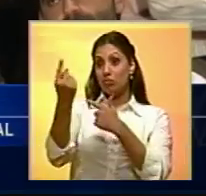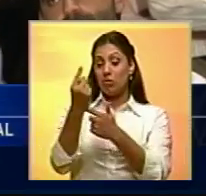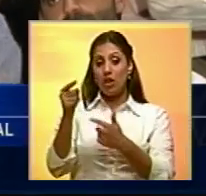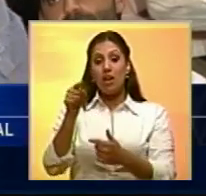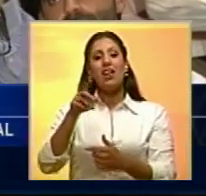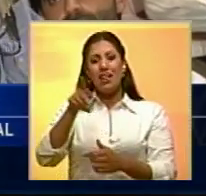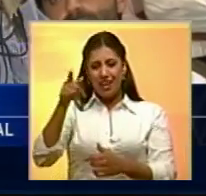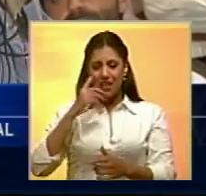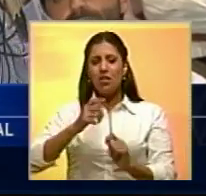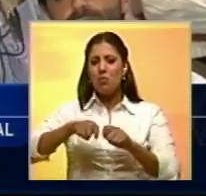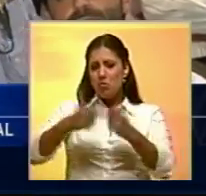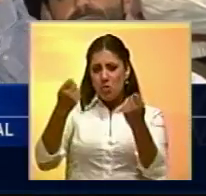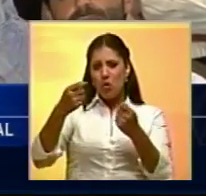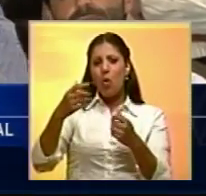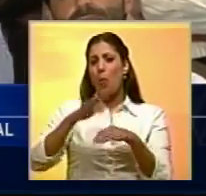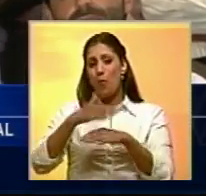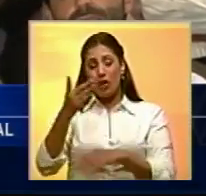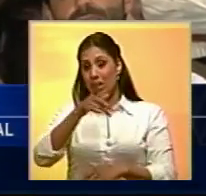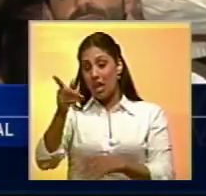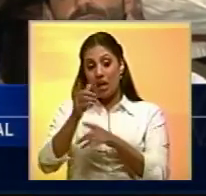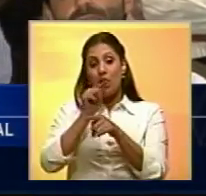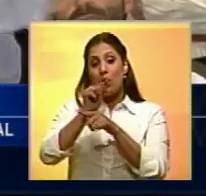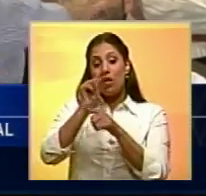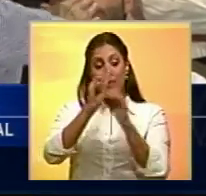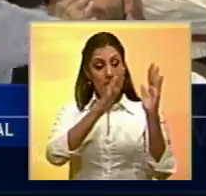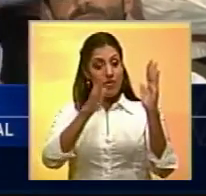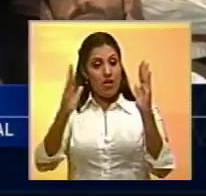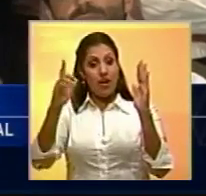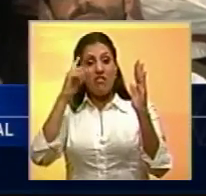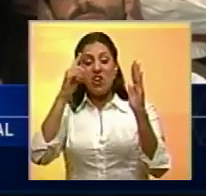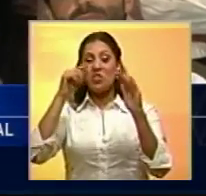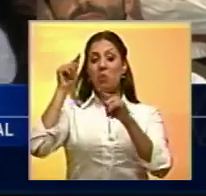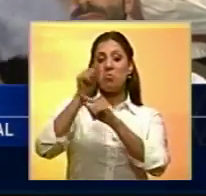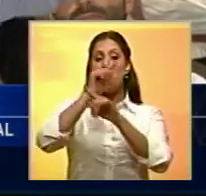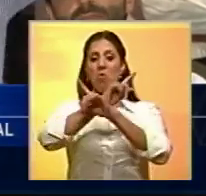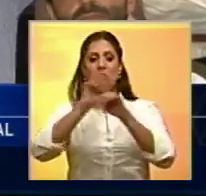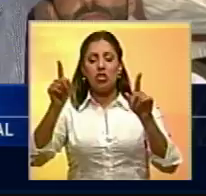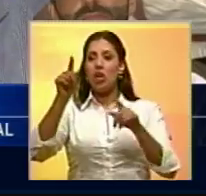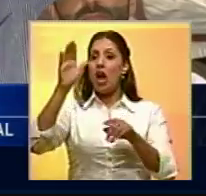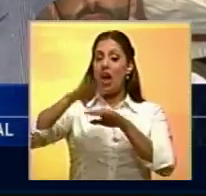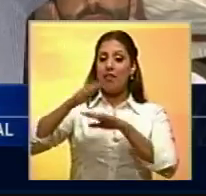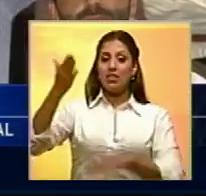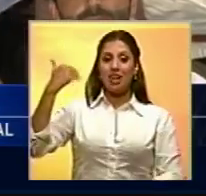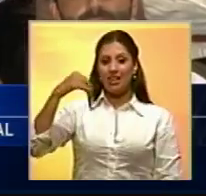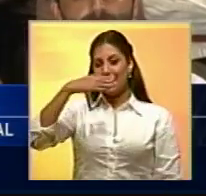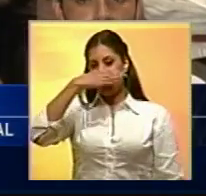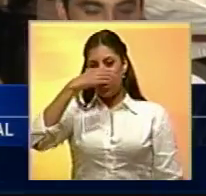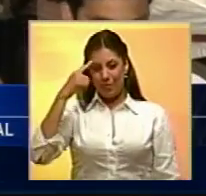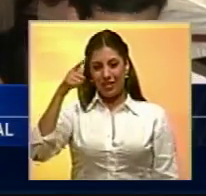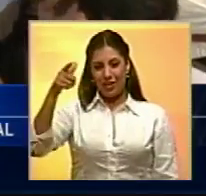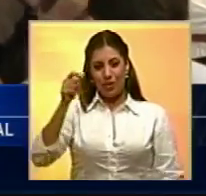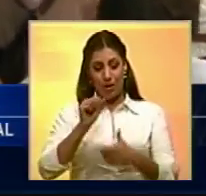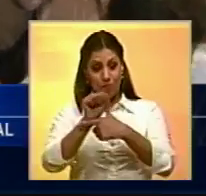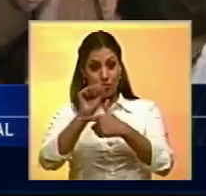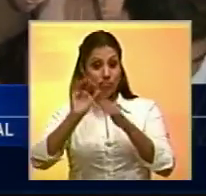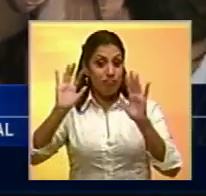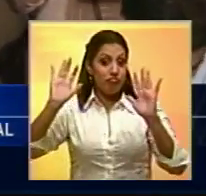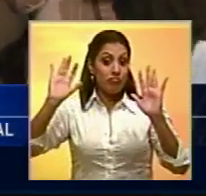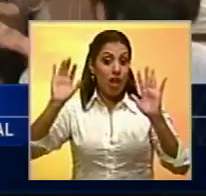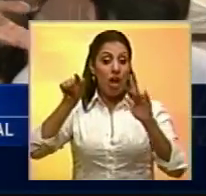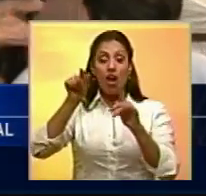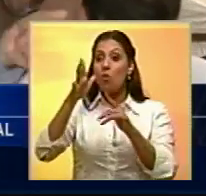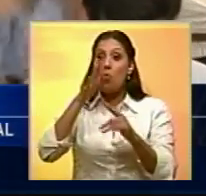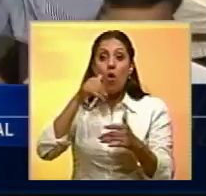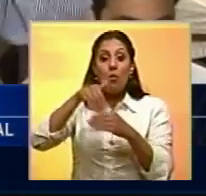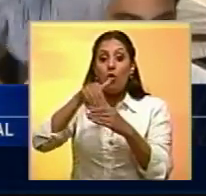Y creo que la van a terminar de patear porque ya lo han dicho, el calendario electoral es este que está aquí, el que anunciaron la SAFIA, que no